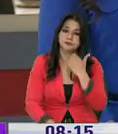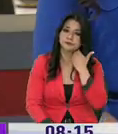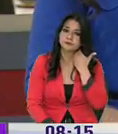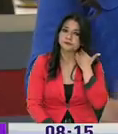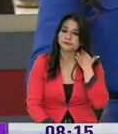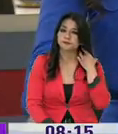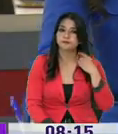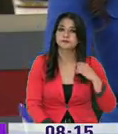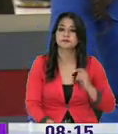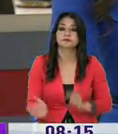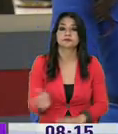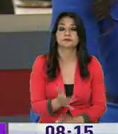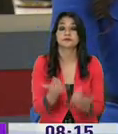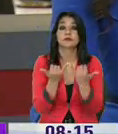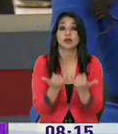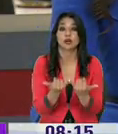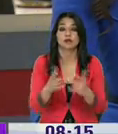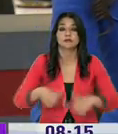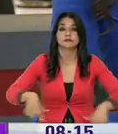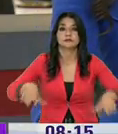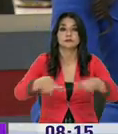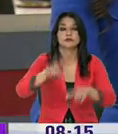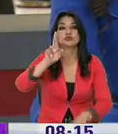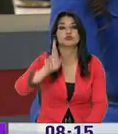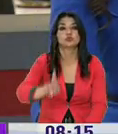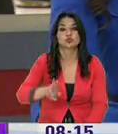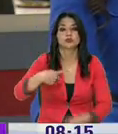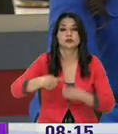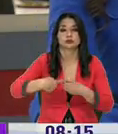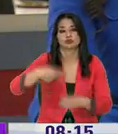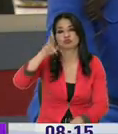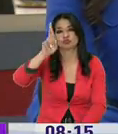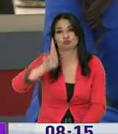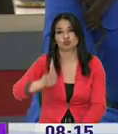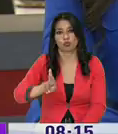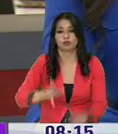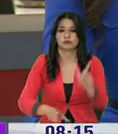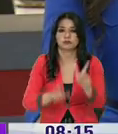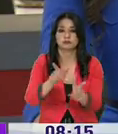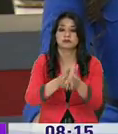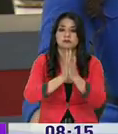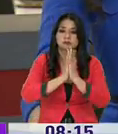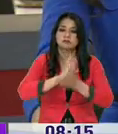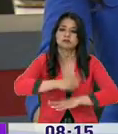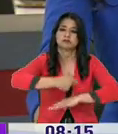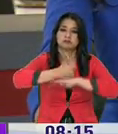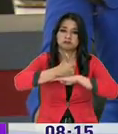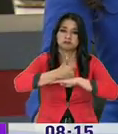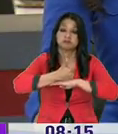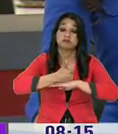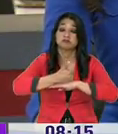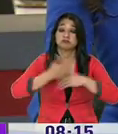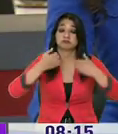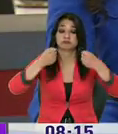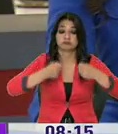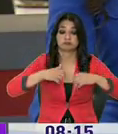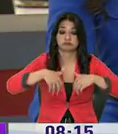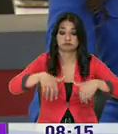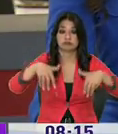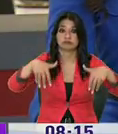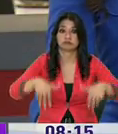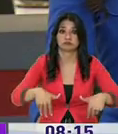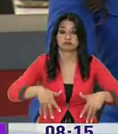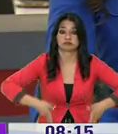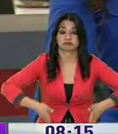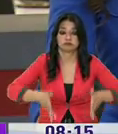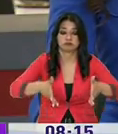ahora nos vamos hasta el sector sur de la quito sur los vecinos solicitan a las autoridades competentes la reposición de rejillas en dos líderes ubicados